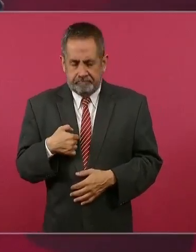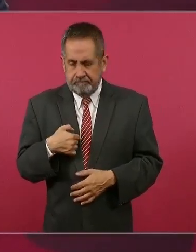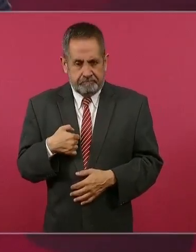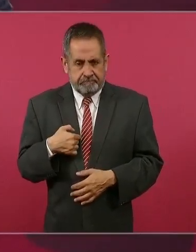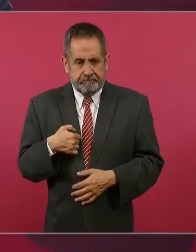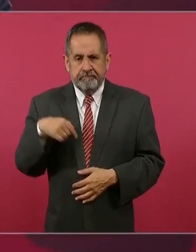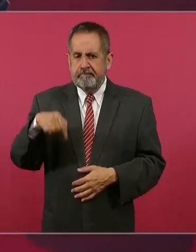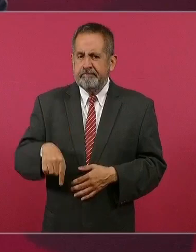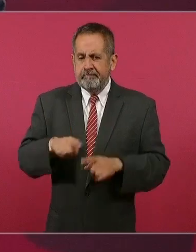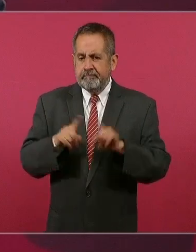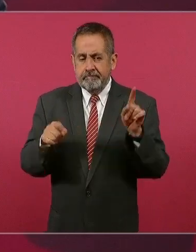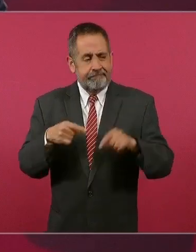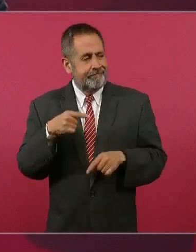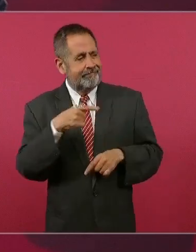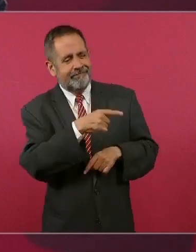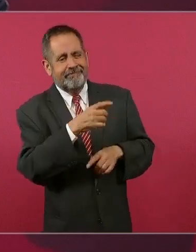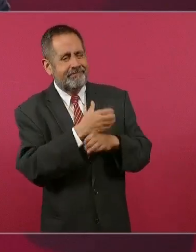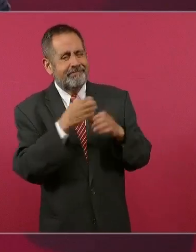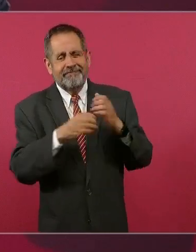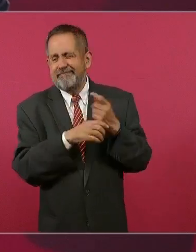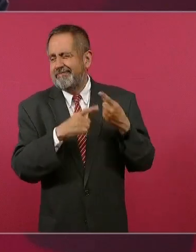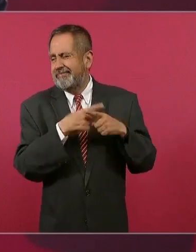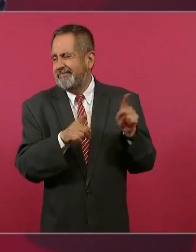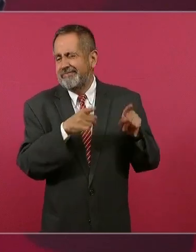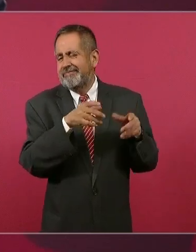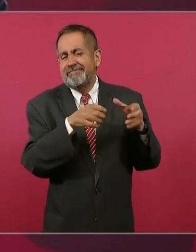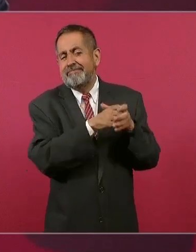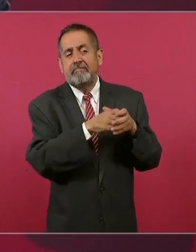Aquí es otro asunto, son estos